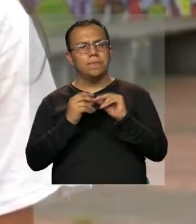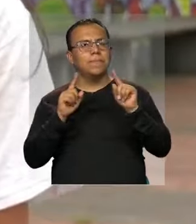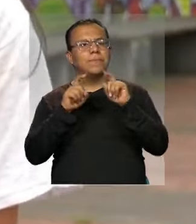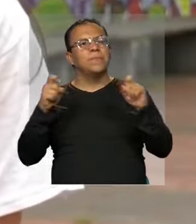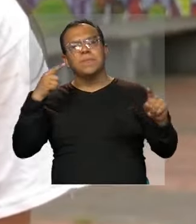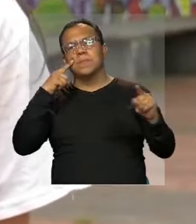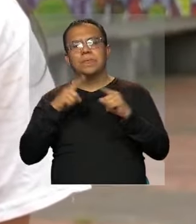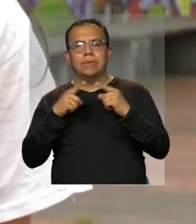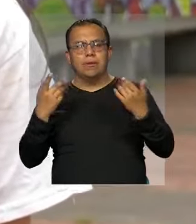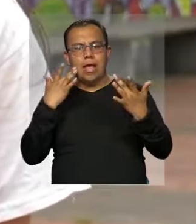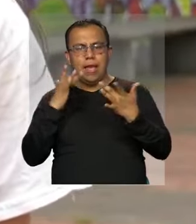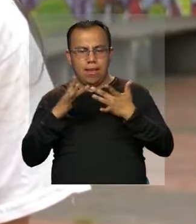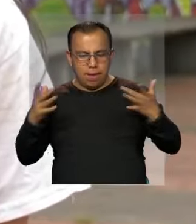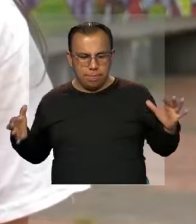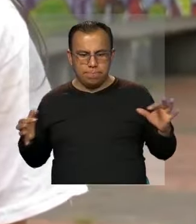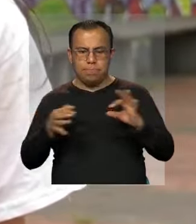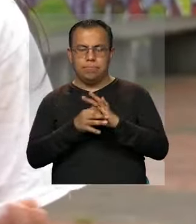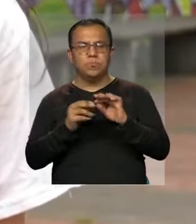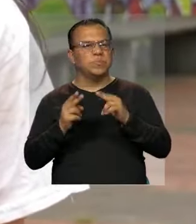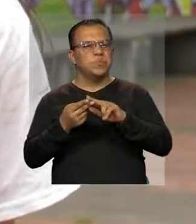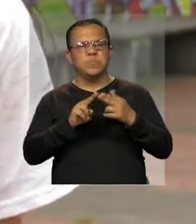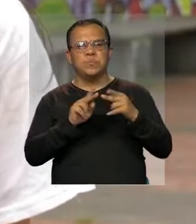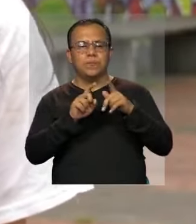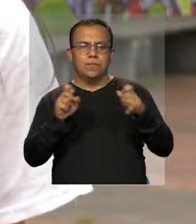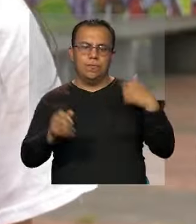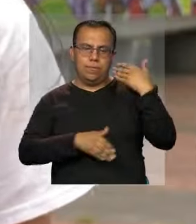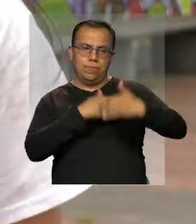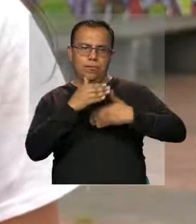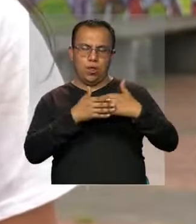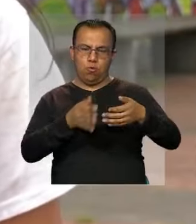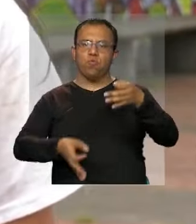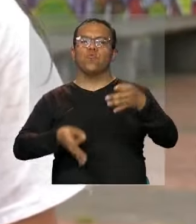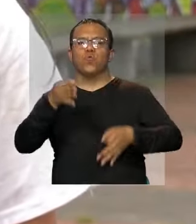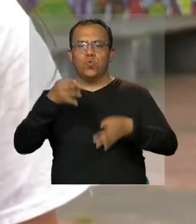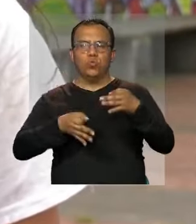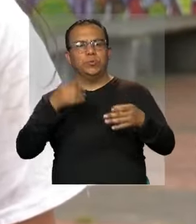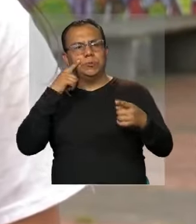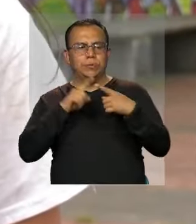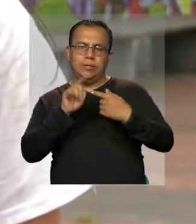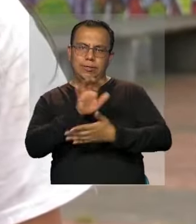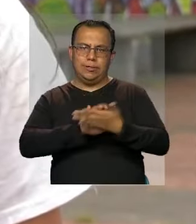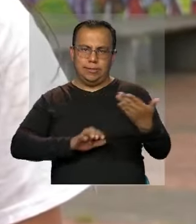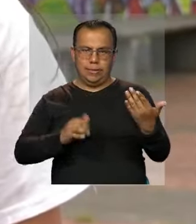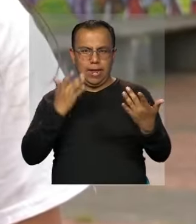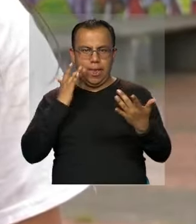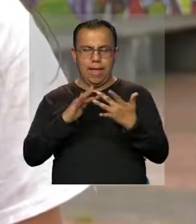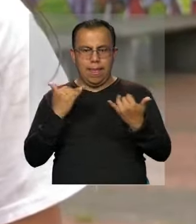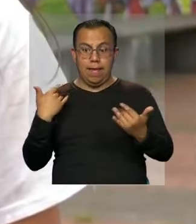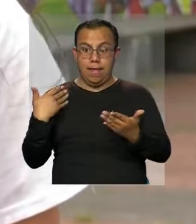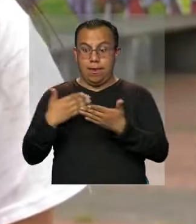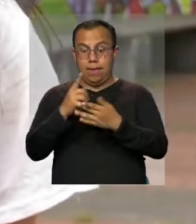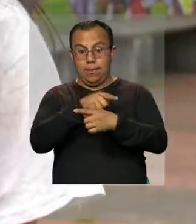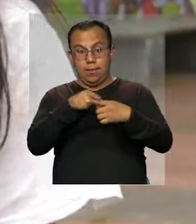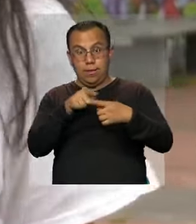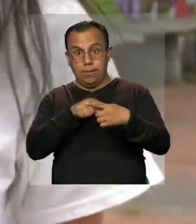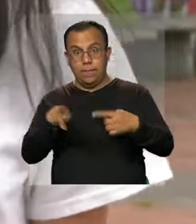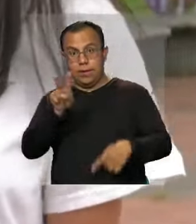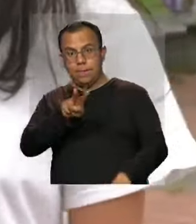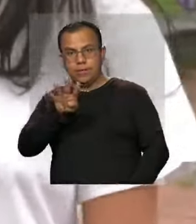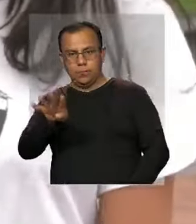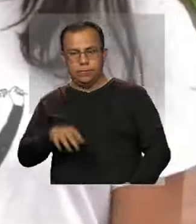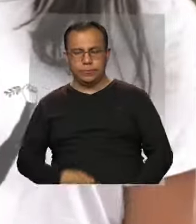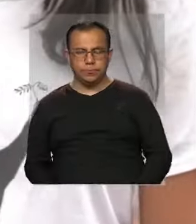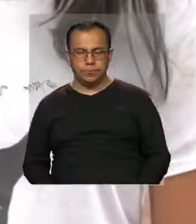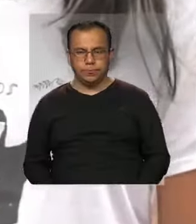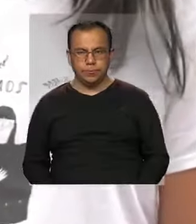está estrechamente relacionado con la sentencia Causa Justa, que eliminó el delito de aborto hasta la semana 24.